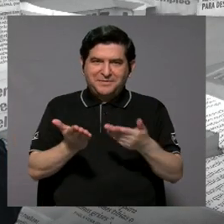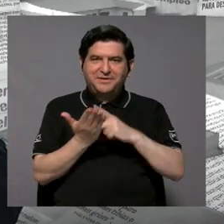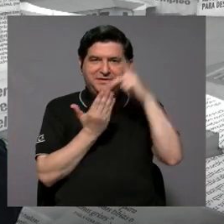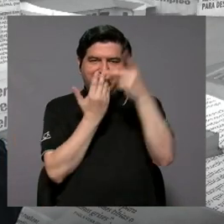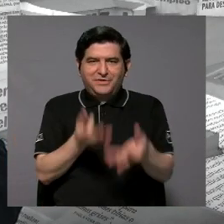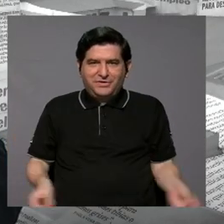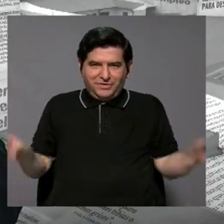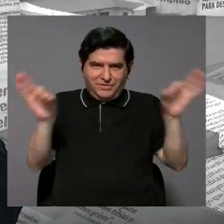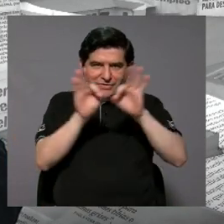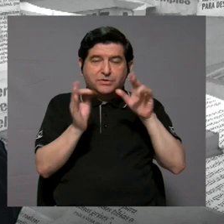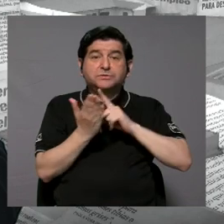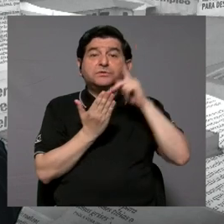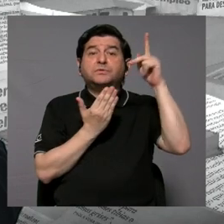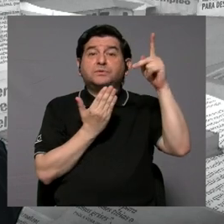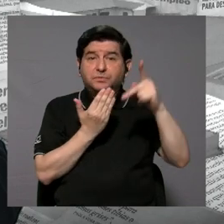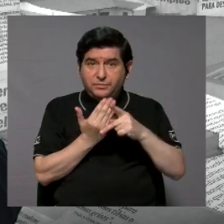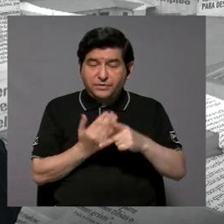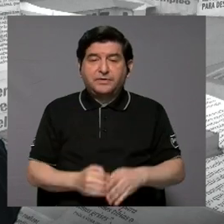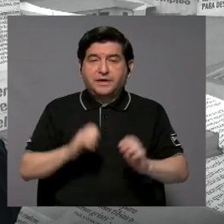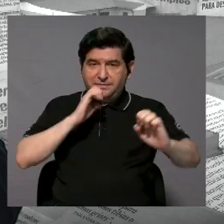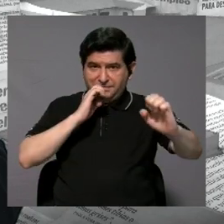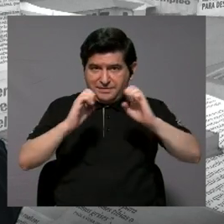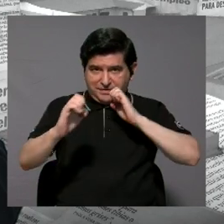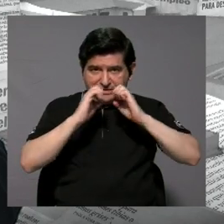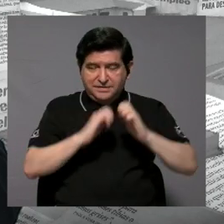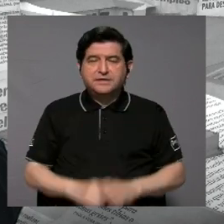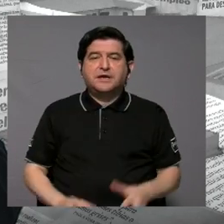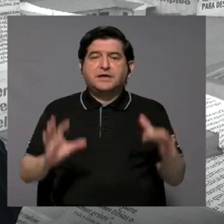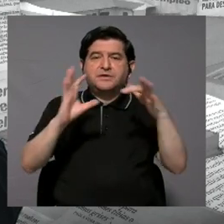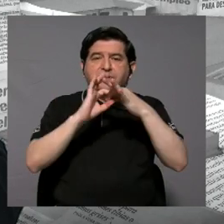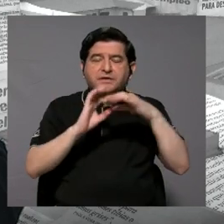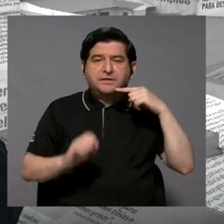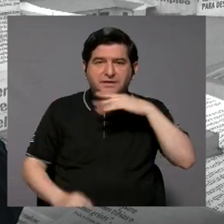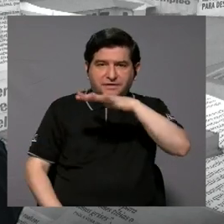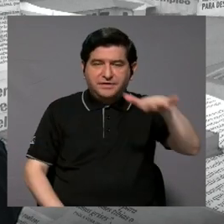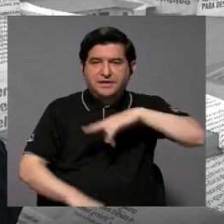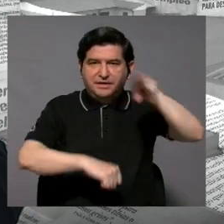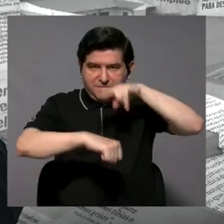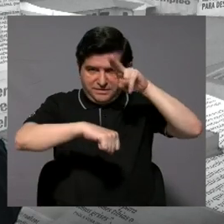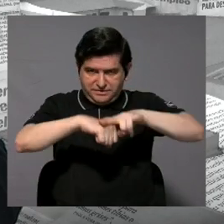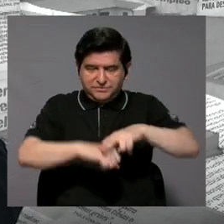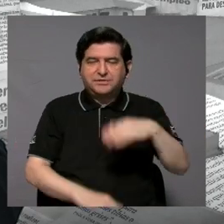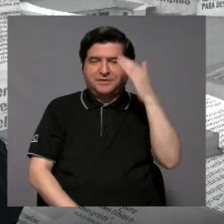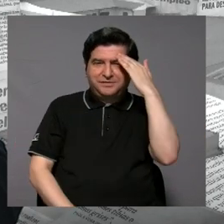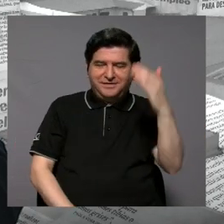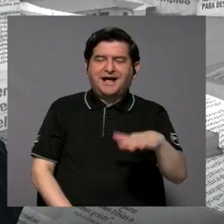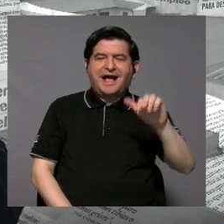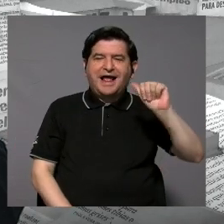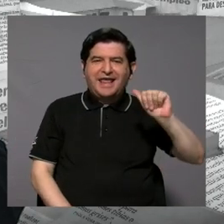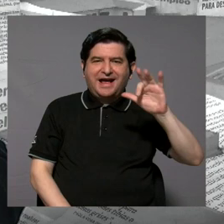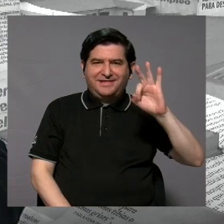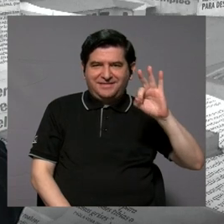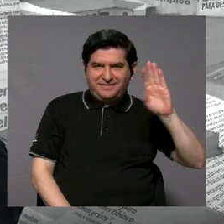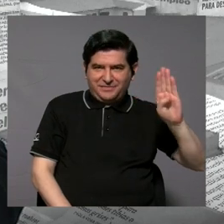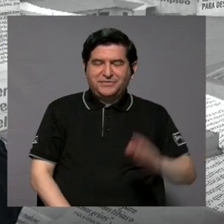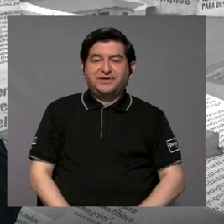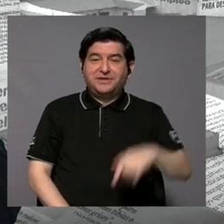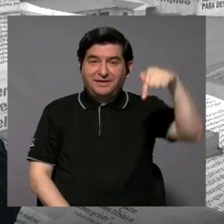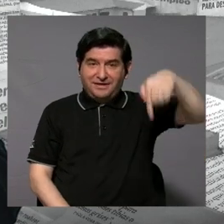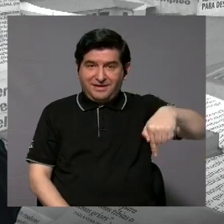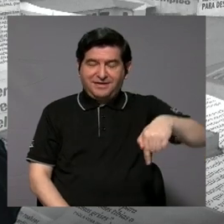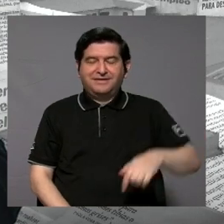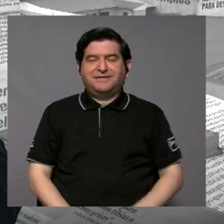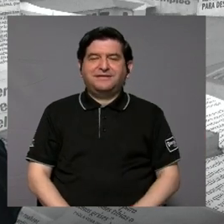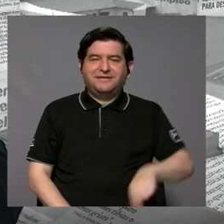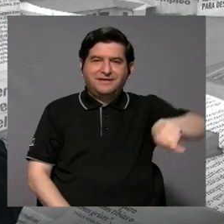Bienvenidos a Lo que Importa, un programa de entrevistas sobre la realidad nacional. Les saluda Alejandra Fernández Bonilla,